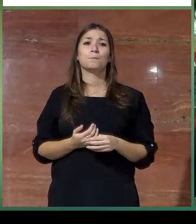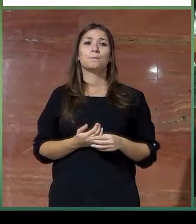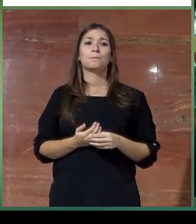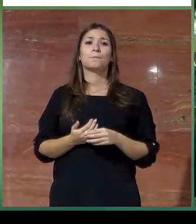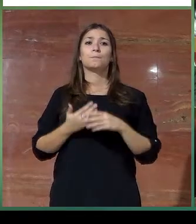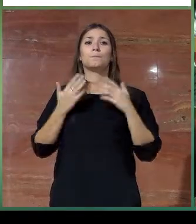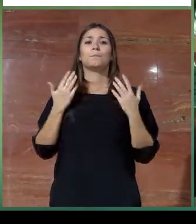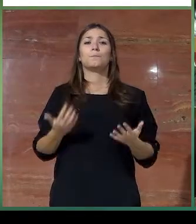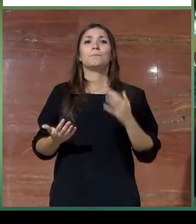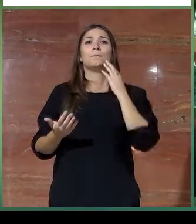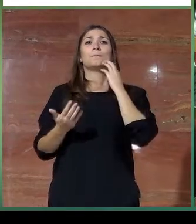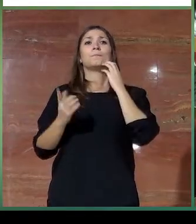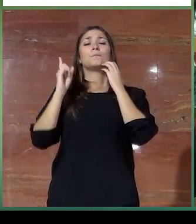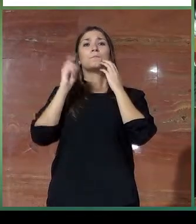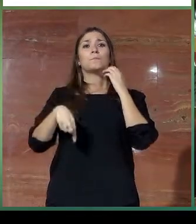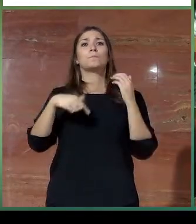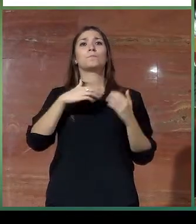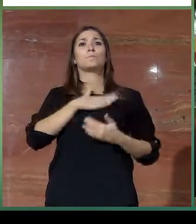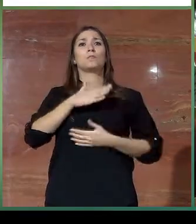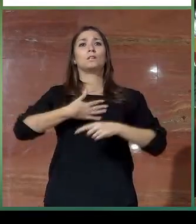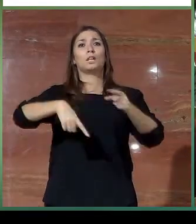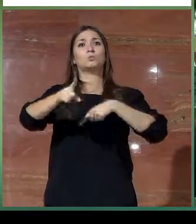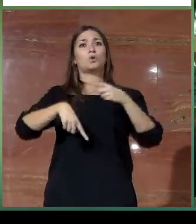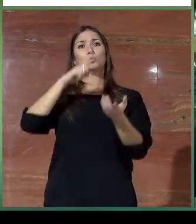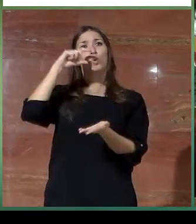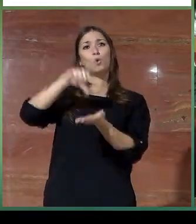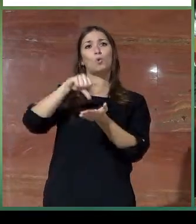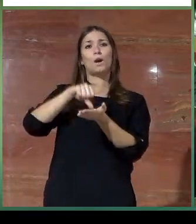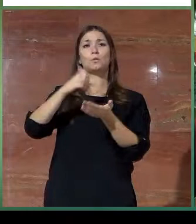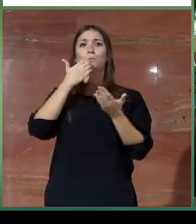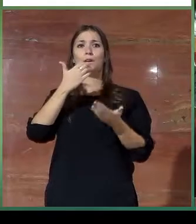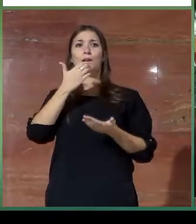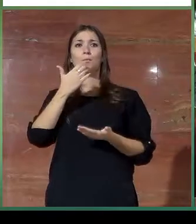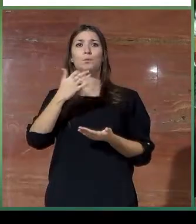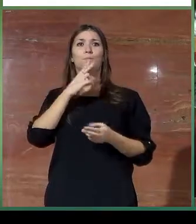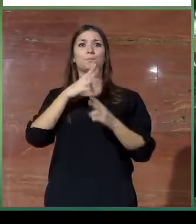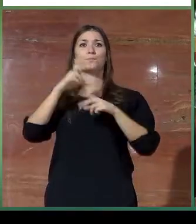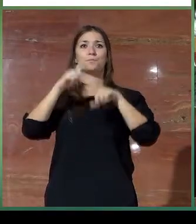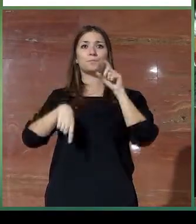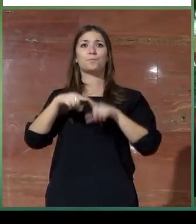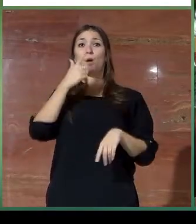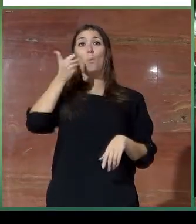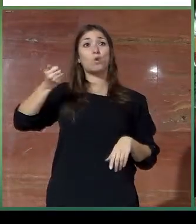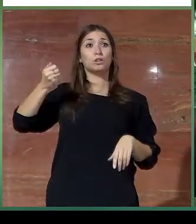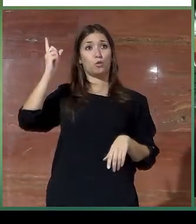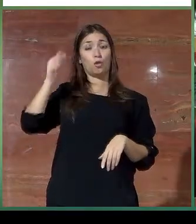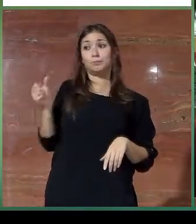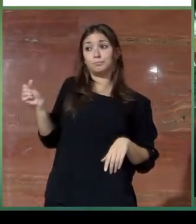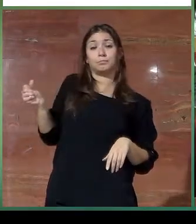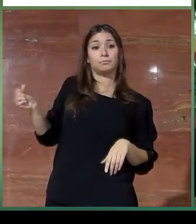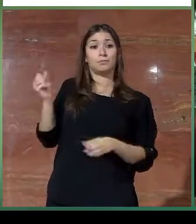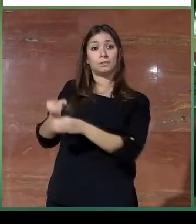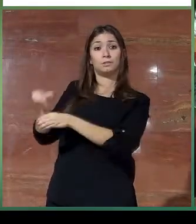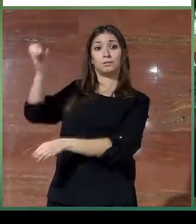Aparte de todo ello, también son los transportes urbanos, como es el accionado de los pulsadores, con lo